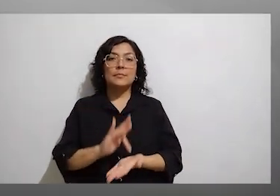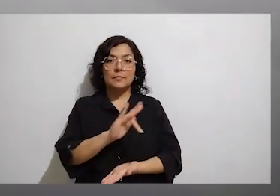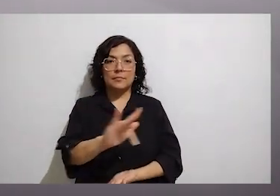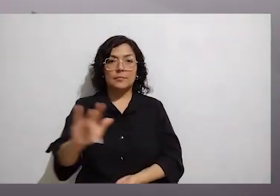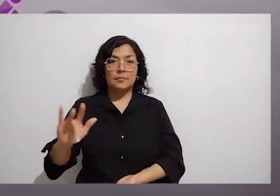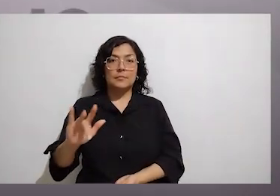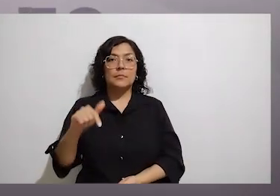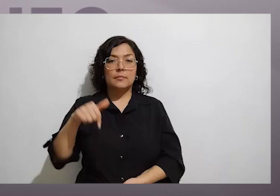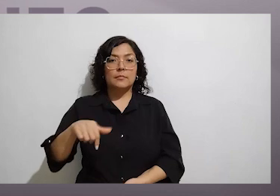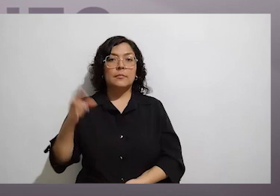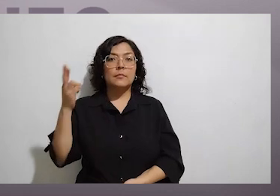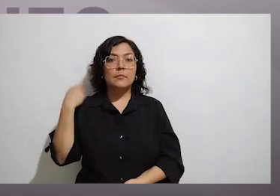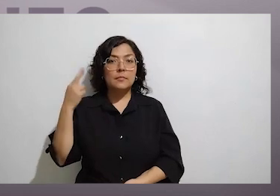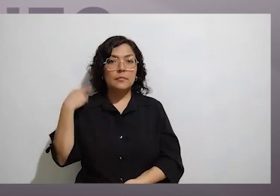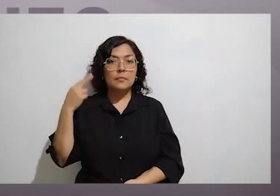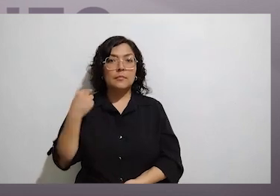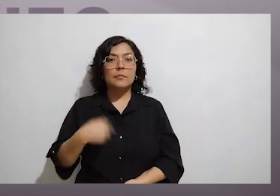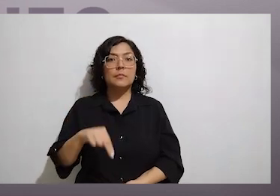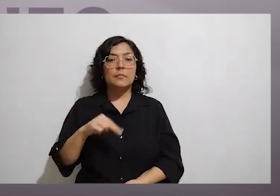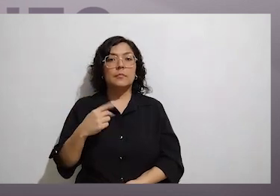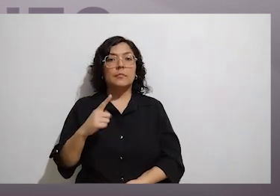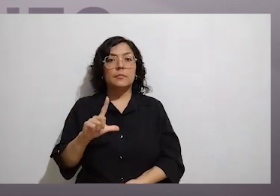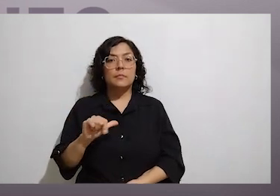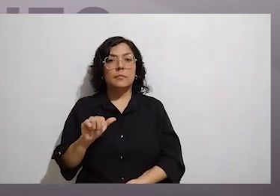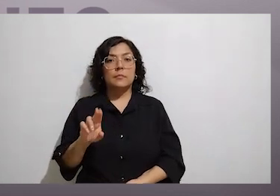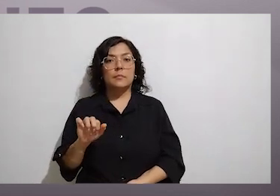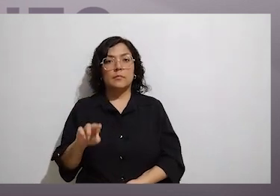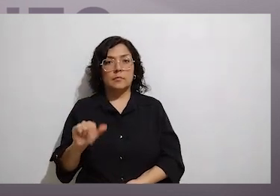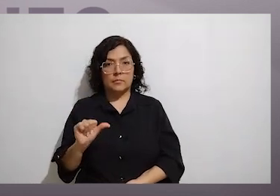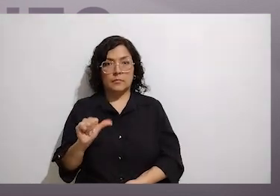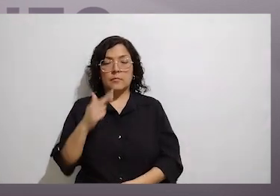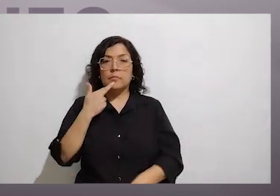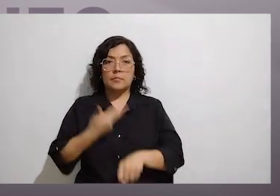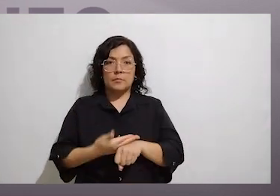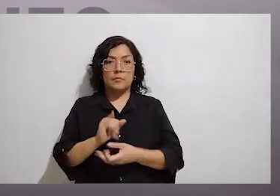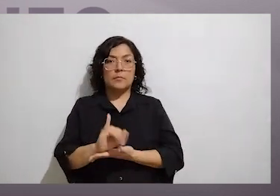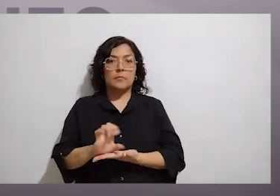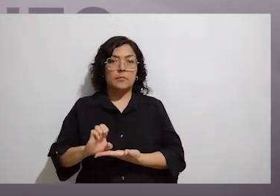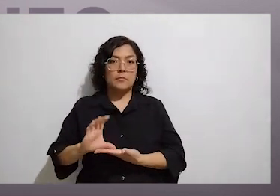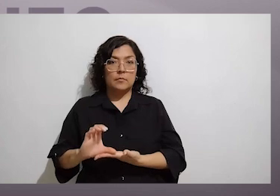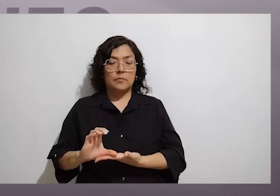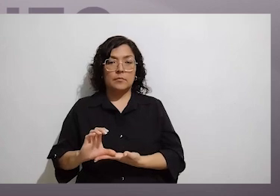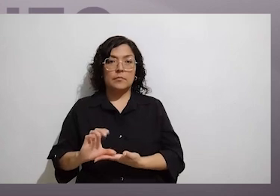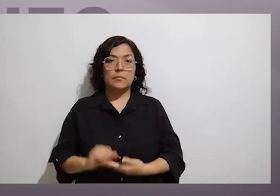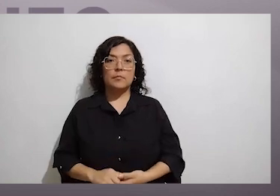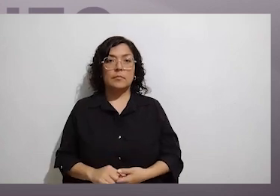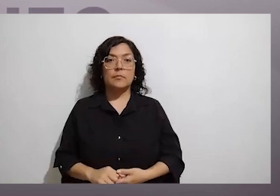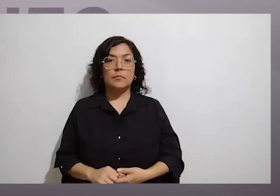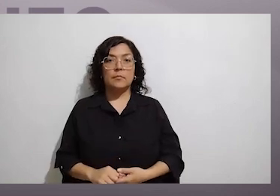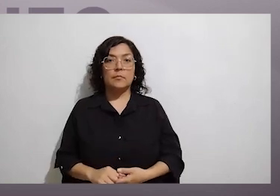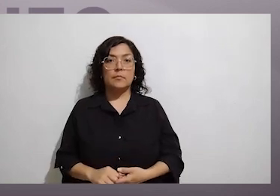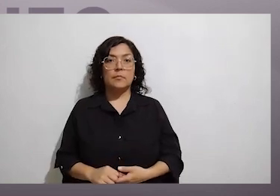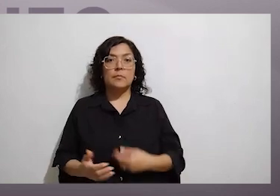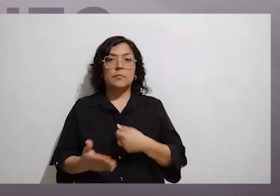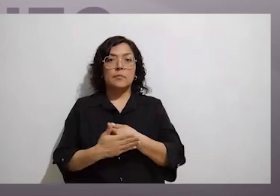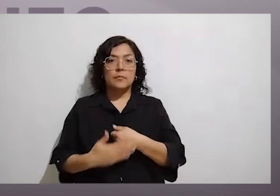por acompañarnos en una emisión más de La Urna, llevado hasta ustedes por el Instituto Electoral de Coahuila.